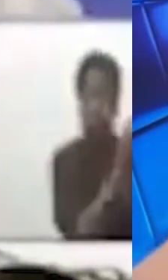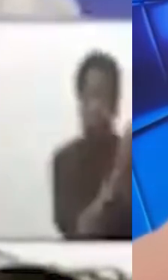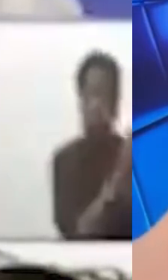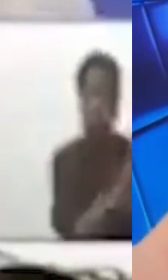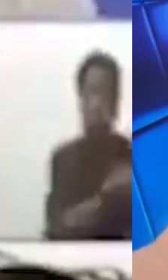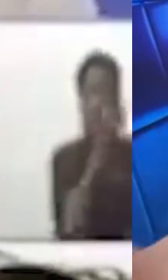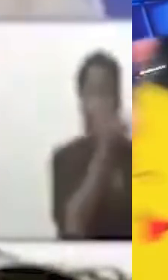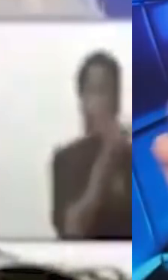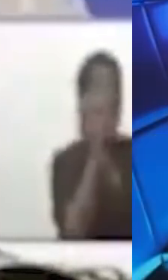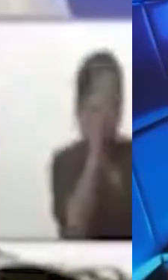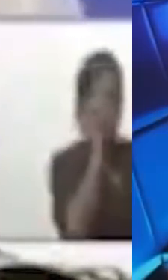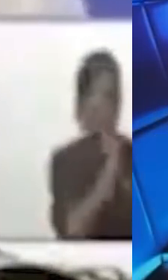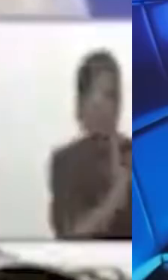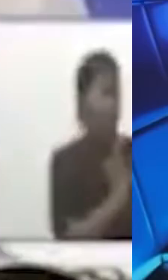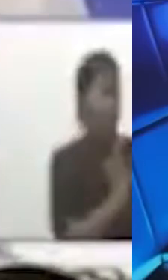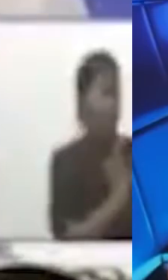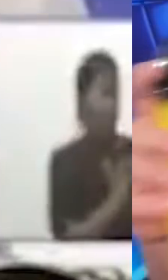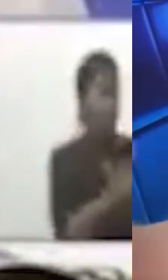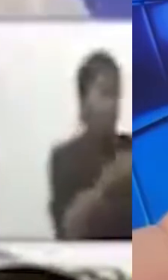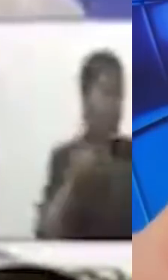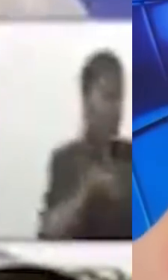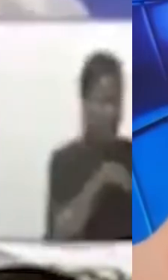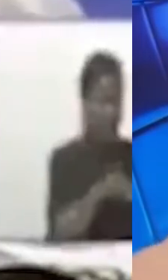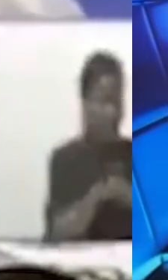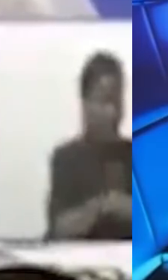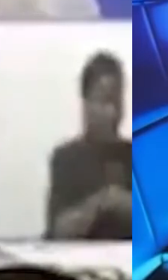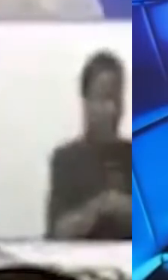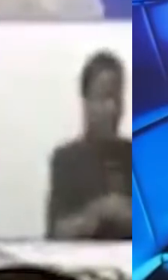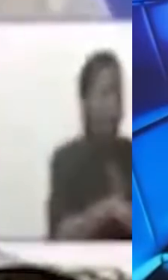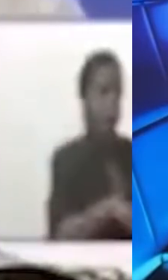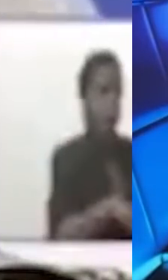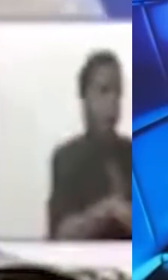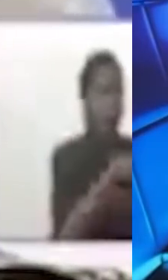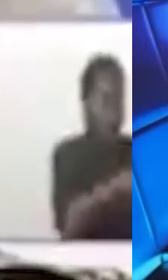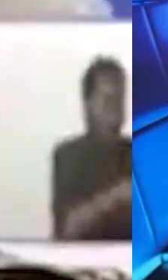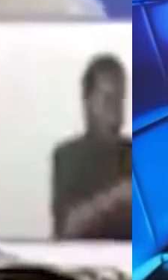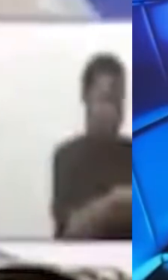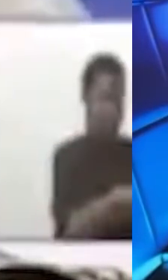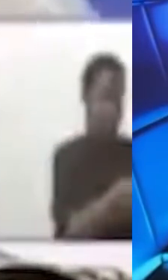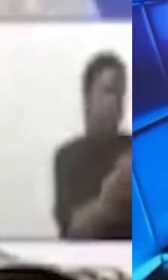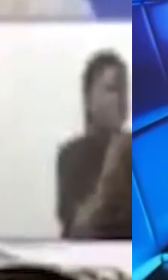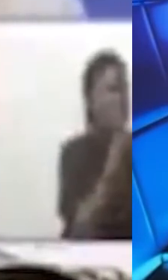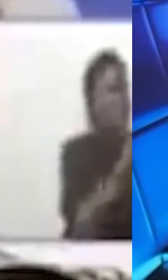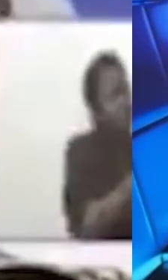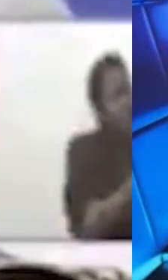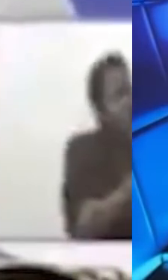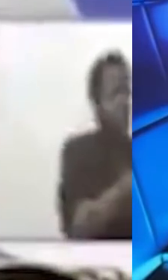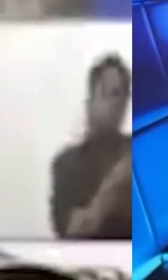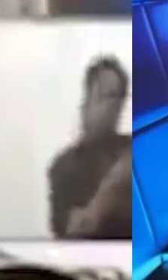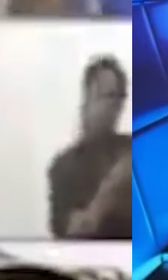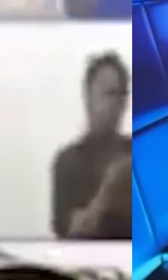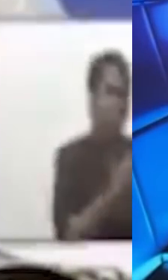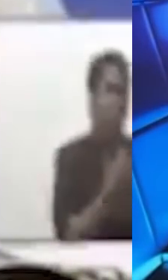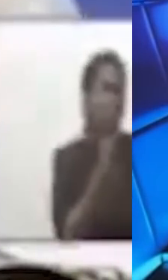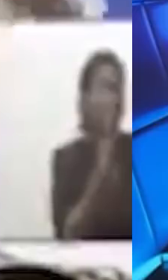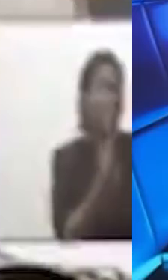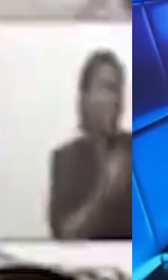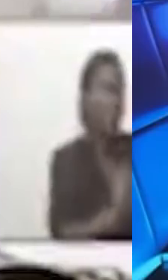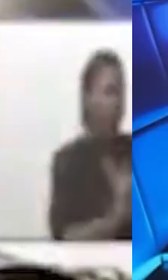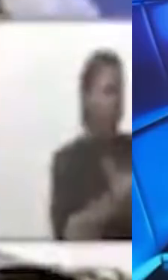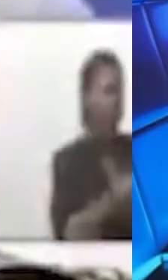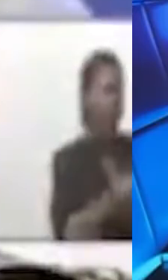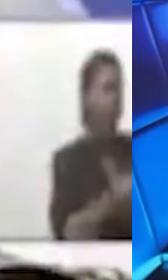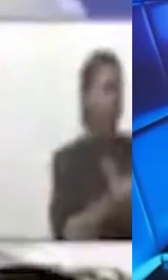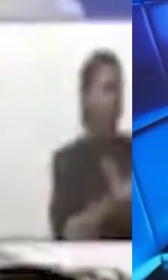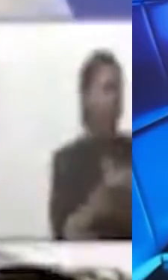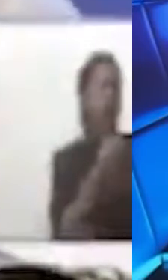de salud, la morgue no está preparada para eso. La morgue está preparada para tener allí 5 o 6 fallecidos en un momento determinado de una enfermedad, digas